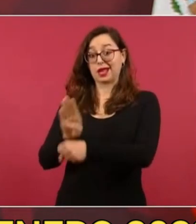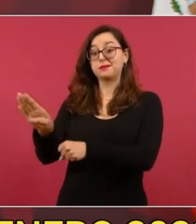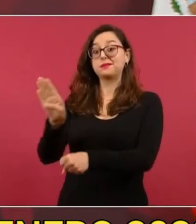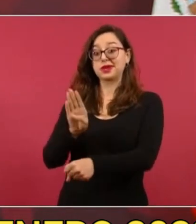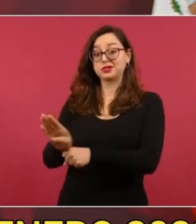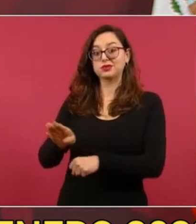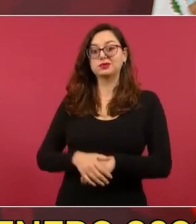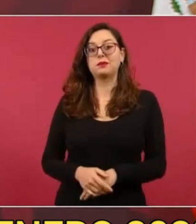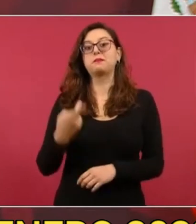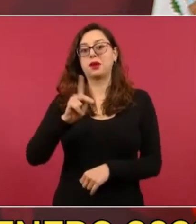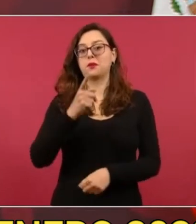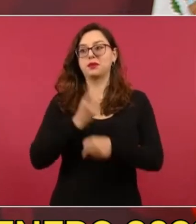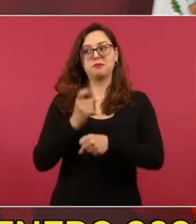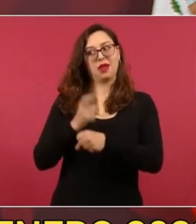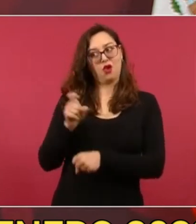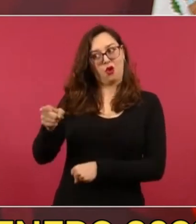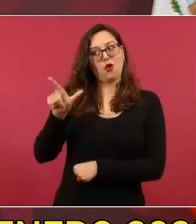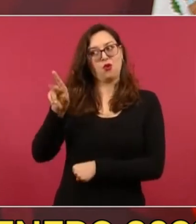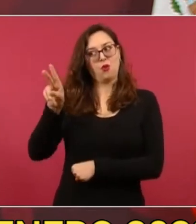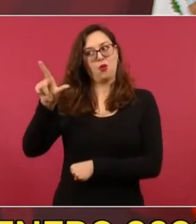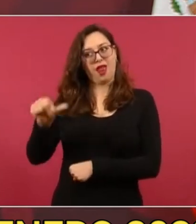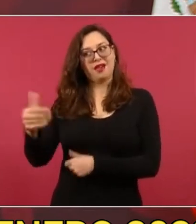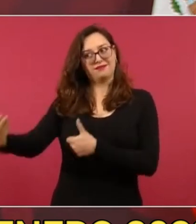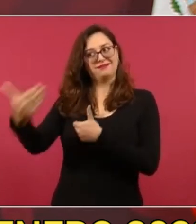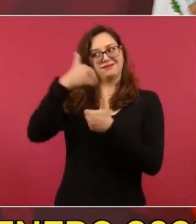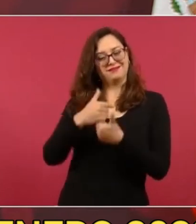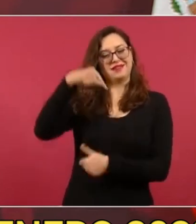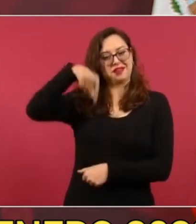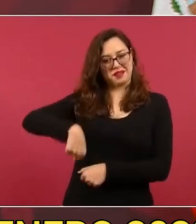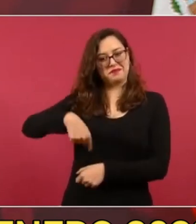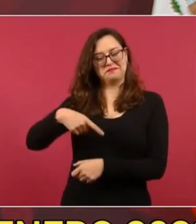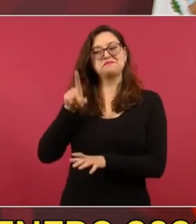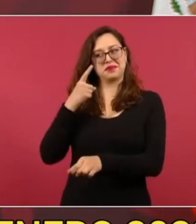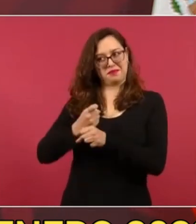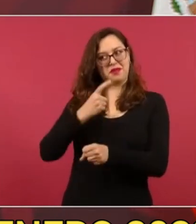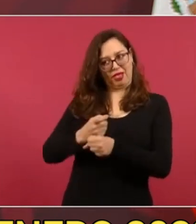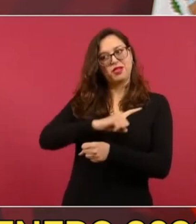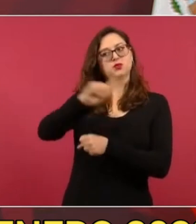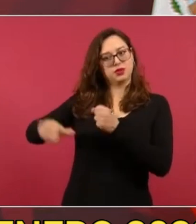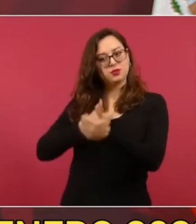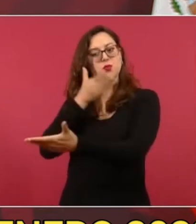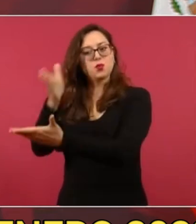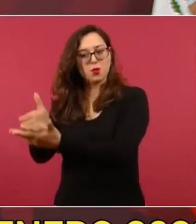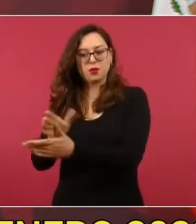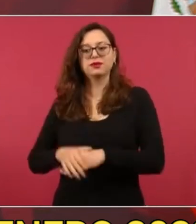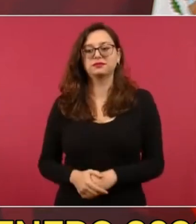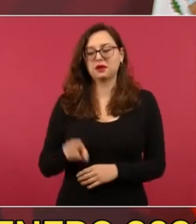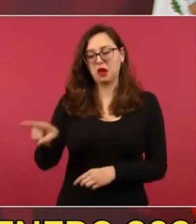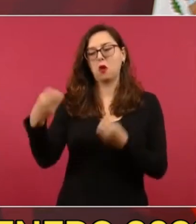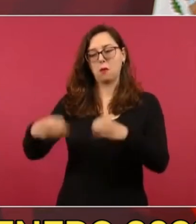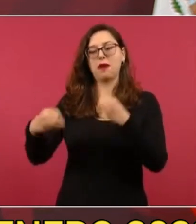venga el presidente Lula, que ahora pues está ocupado, pero quedó en venir.